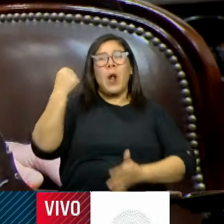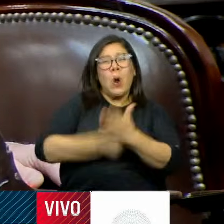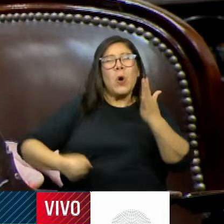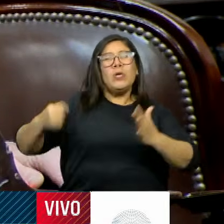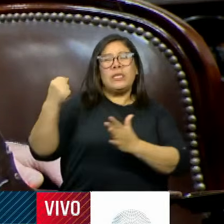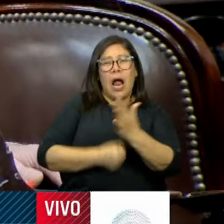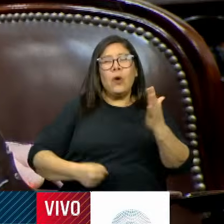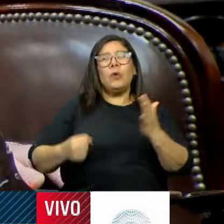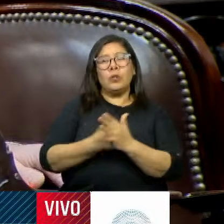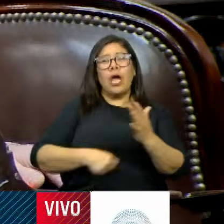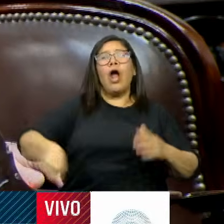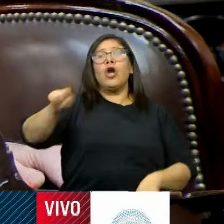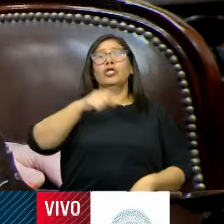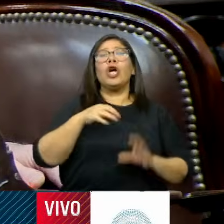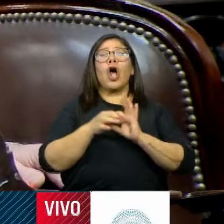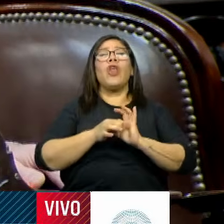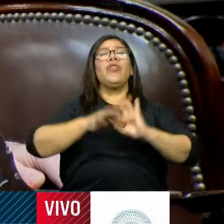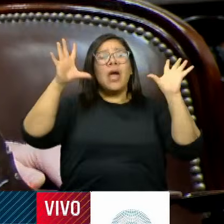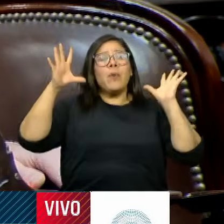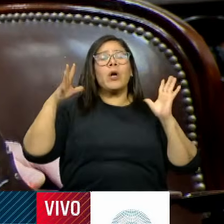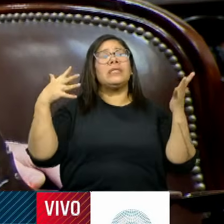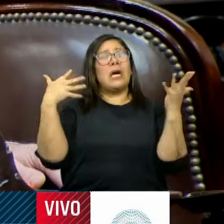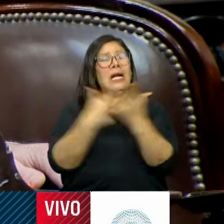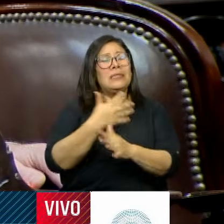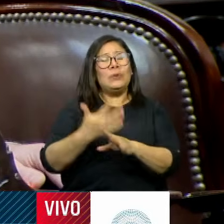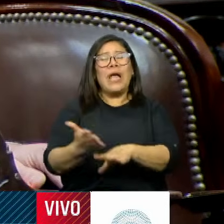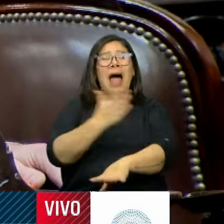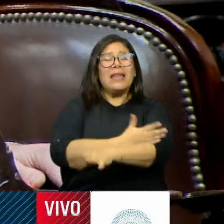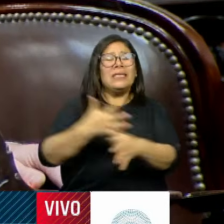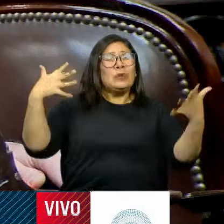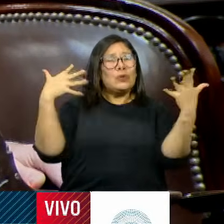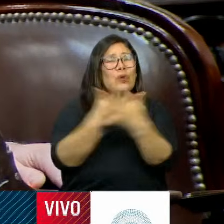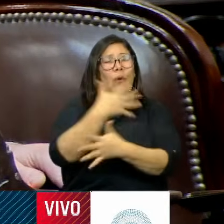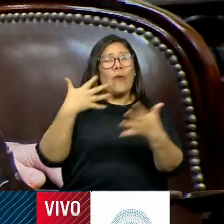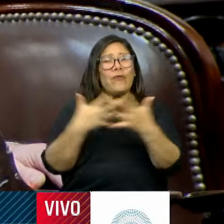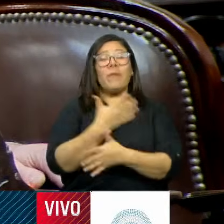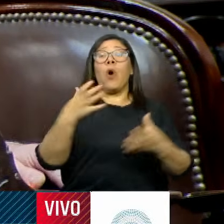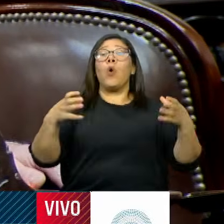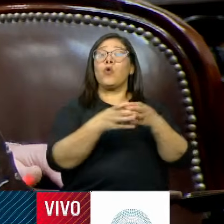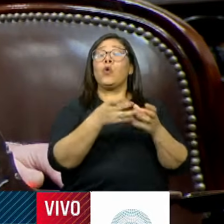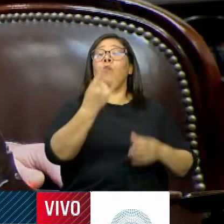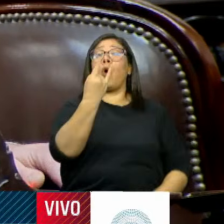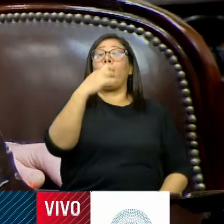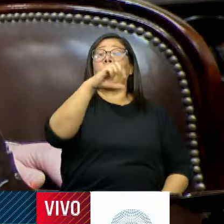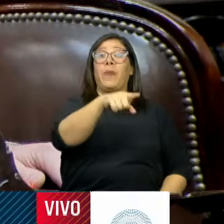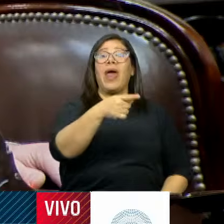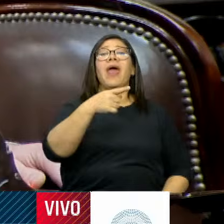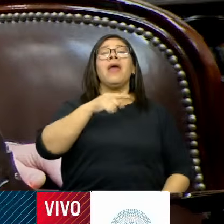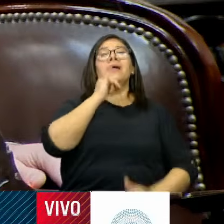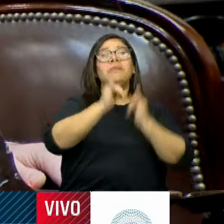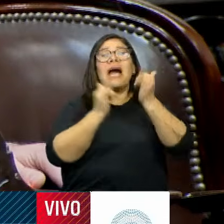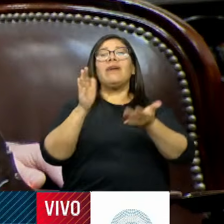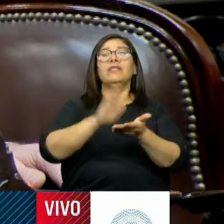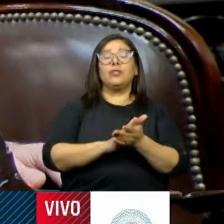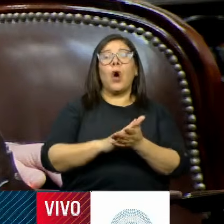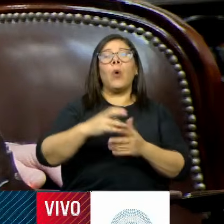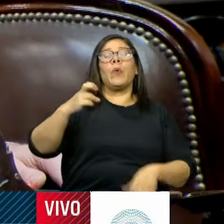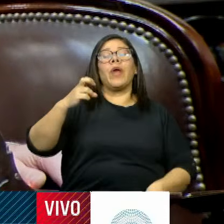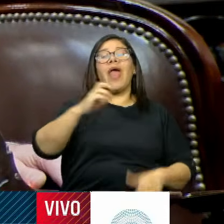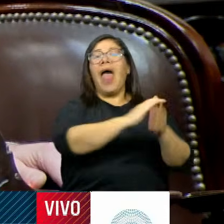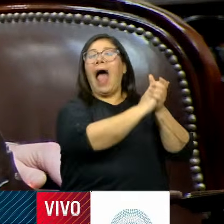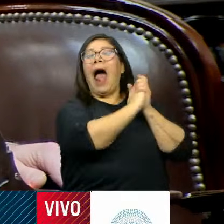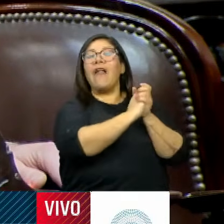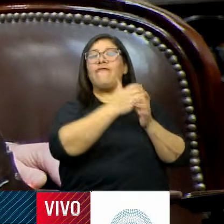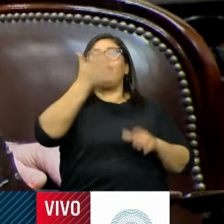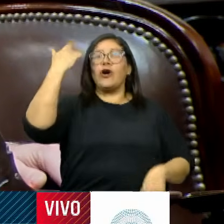la recuperación democrática. El presidente del bloque de Unión por la Patria mencionaba a Raúl Alfonsín en el 94. Obvio que el jefe